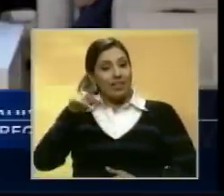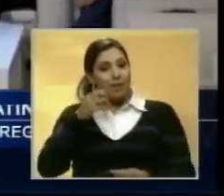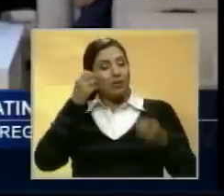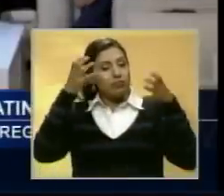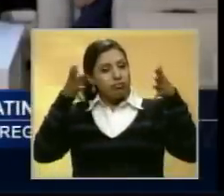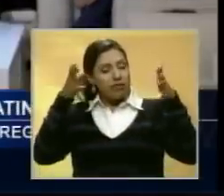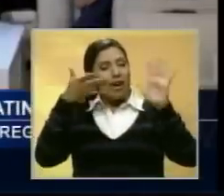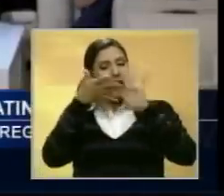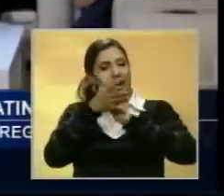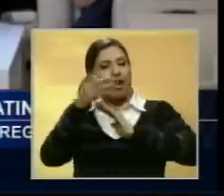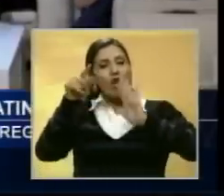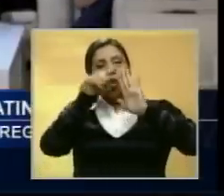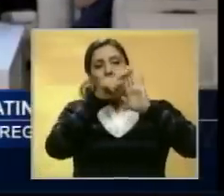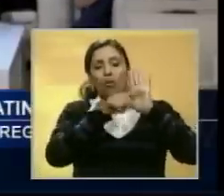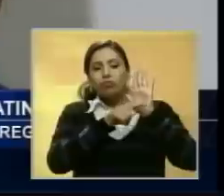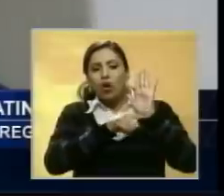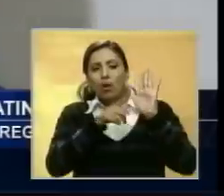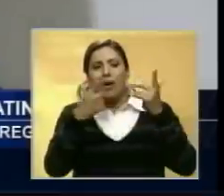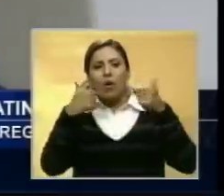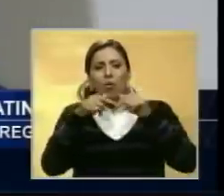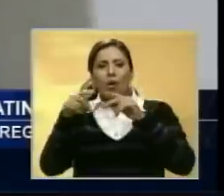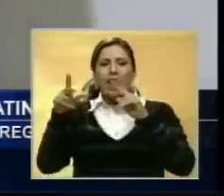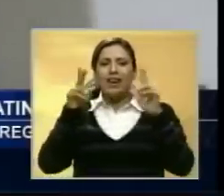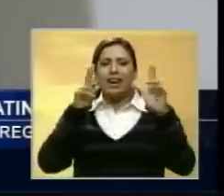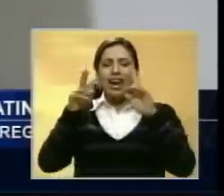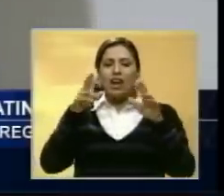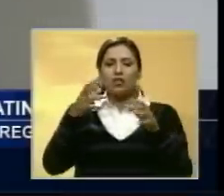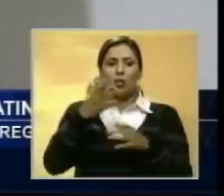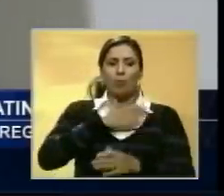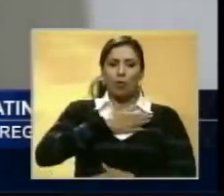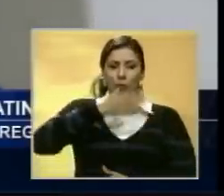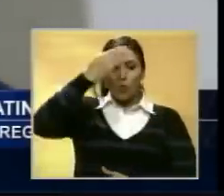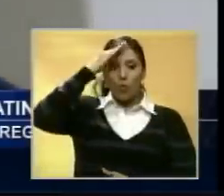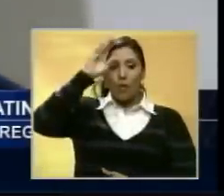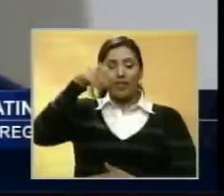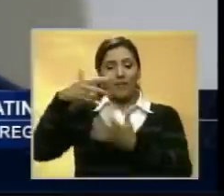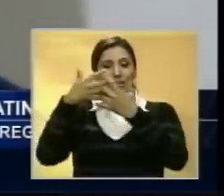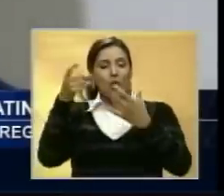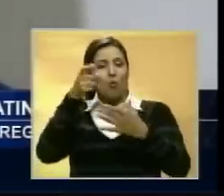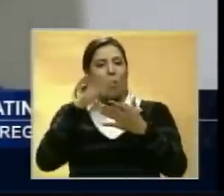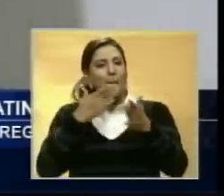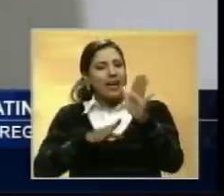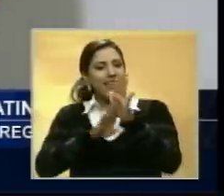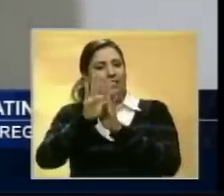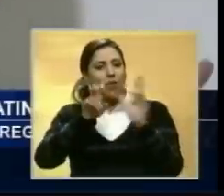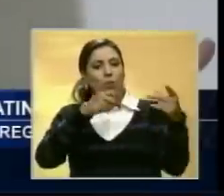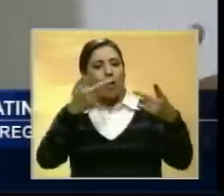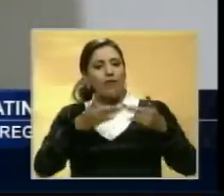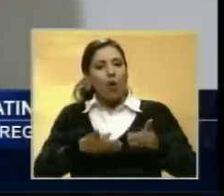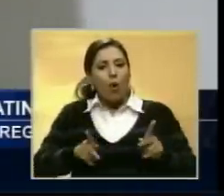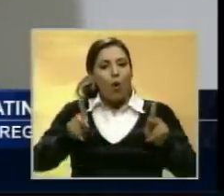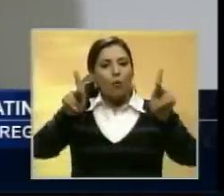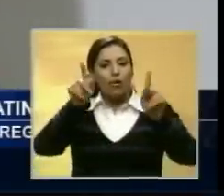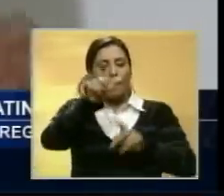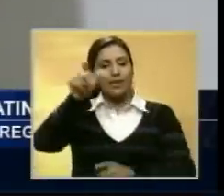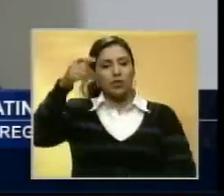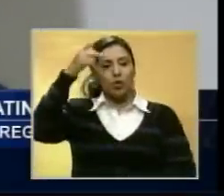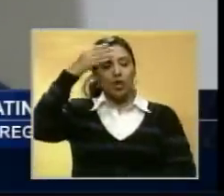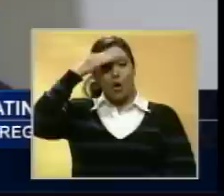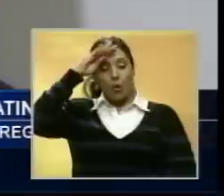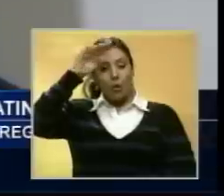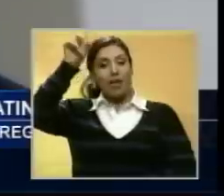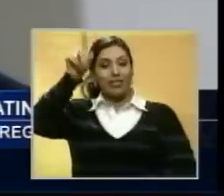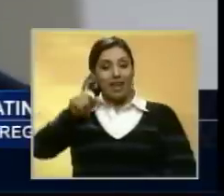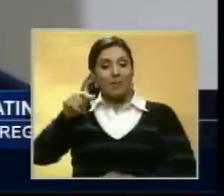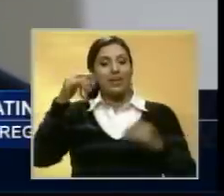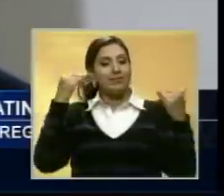refirieron a la situación de la normalización de las relaciones entre Cuba y Estados Unidos, en el que buscan se desarrollen nuevas oportunidades para los cubanos, así